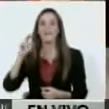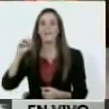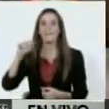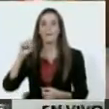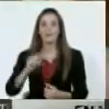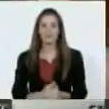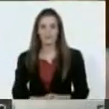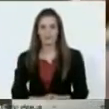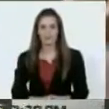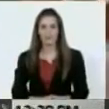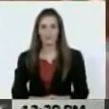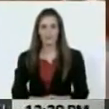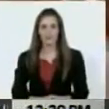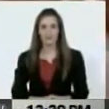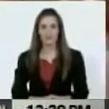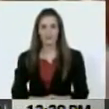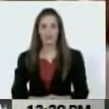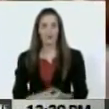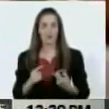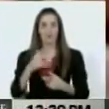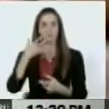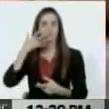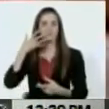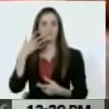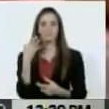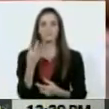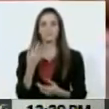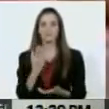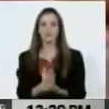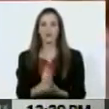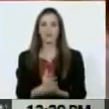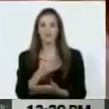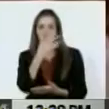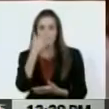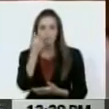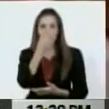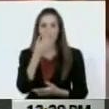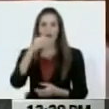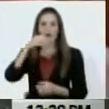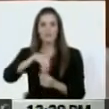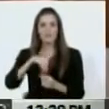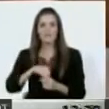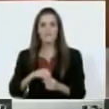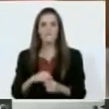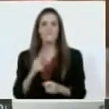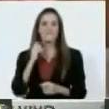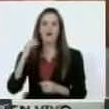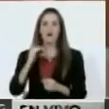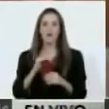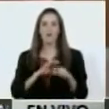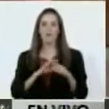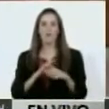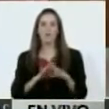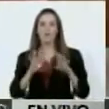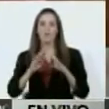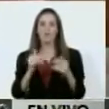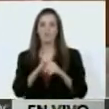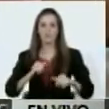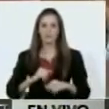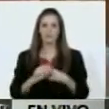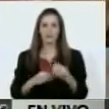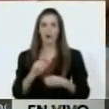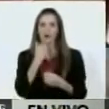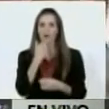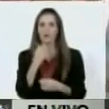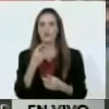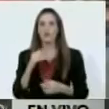Ochoa Antix, ambicioso como ha sido toda su vida, aquí en el viejo cuartel Urdaneta, con otros oficiales, crearon una cosa que se